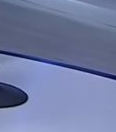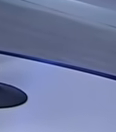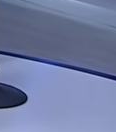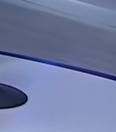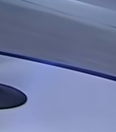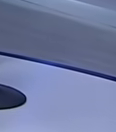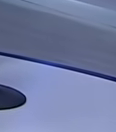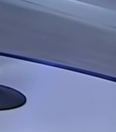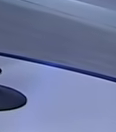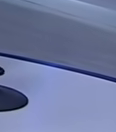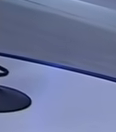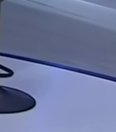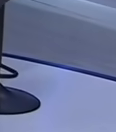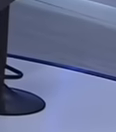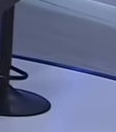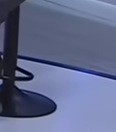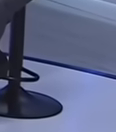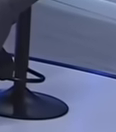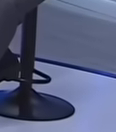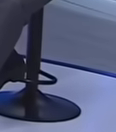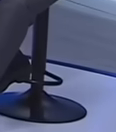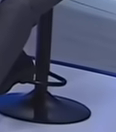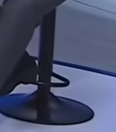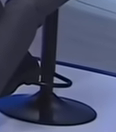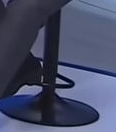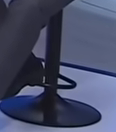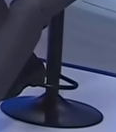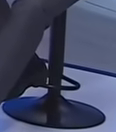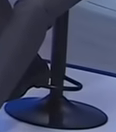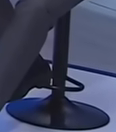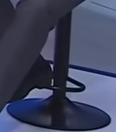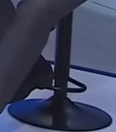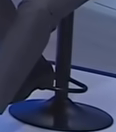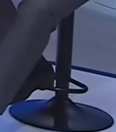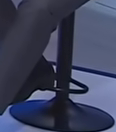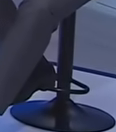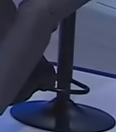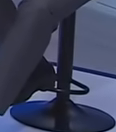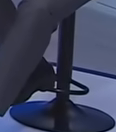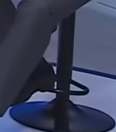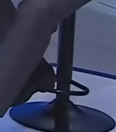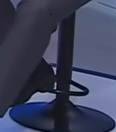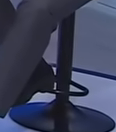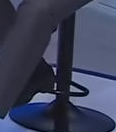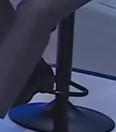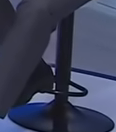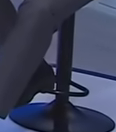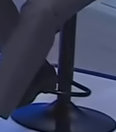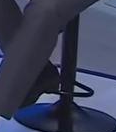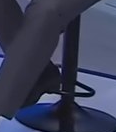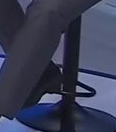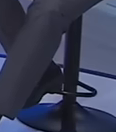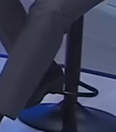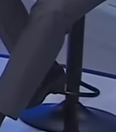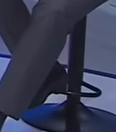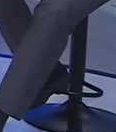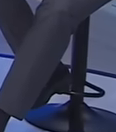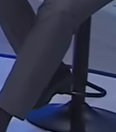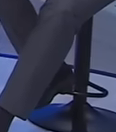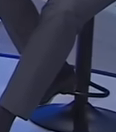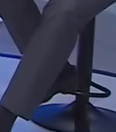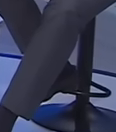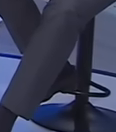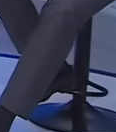098082-4300. Nuestros equipos siempre atentos a esas denuncias y justamente pues vamos ahora con Henry Dueñas, porque el municipio de Guayaquil